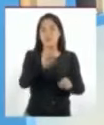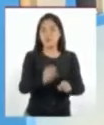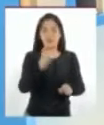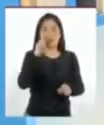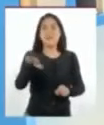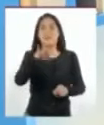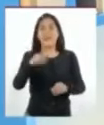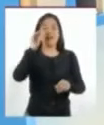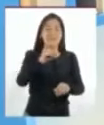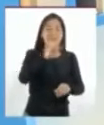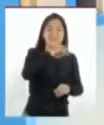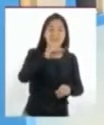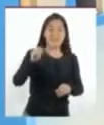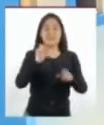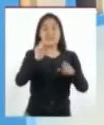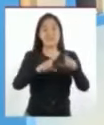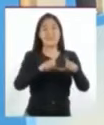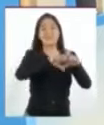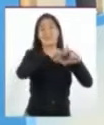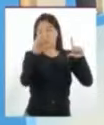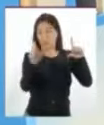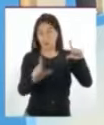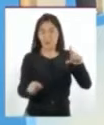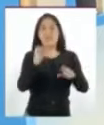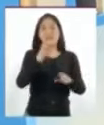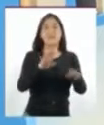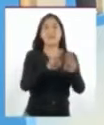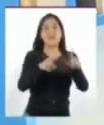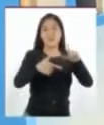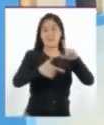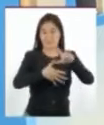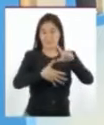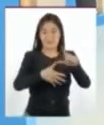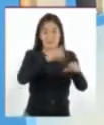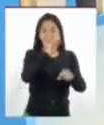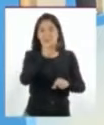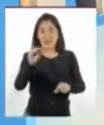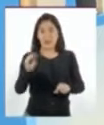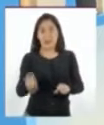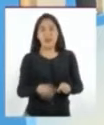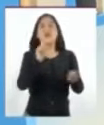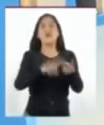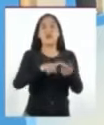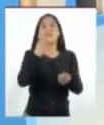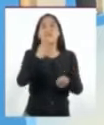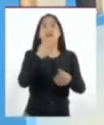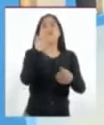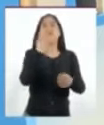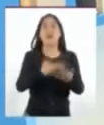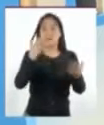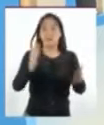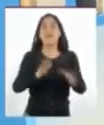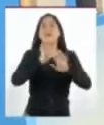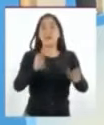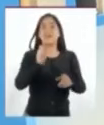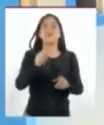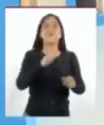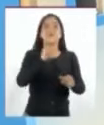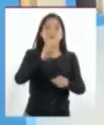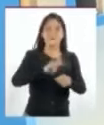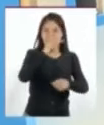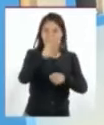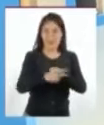todo lo largo del territorio, dando origen a los pueblos originarios que conforman actualmente a nuestro país y a